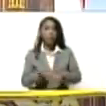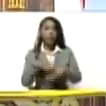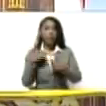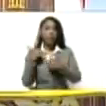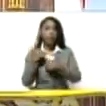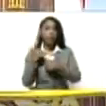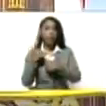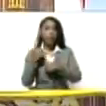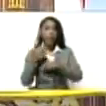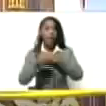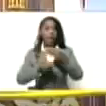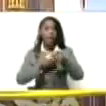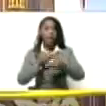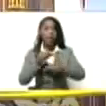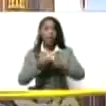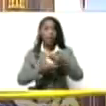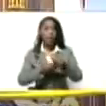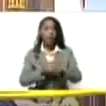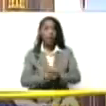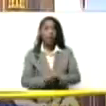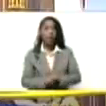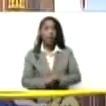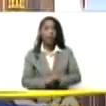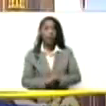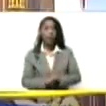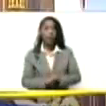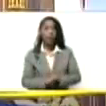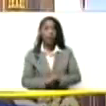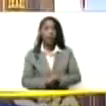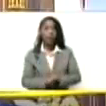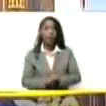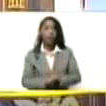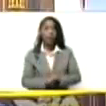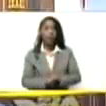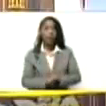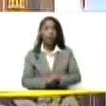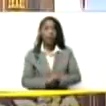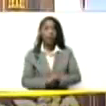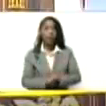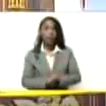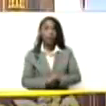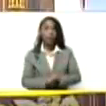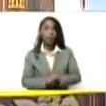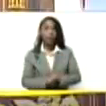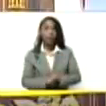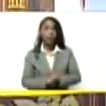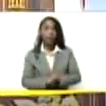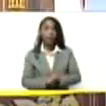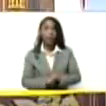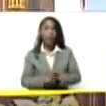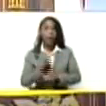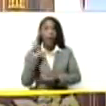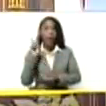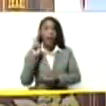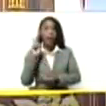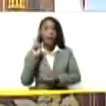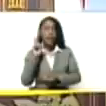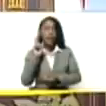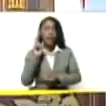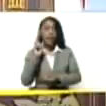bloqueo cualquier país cualquier país se plantaría posponer